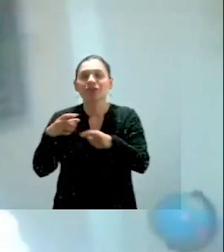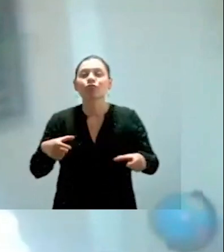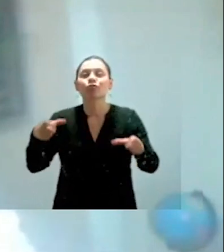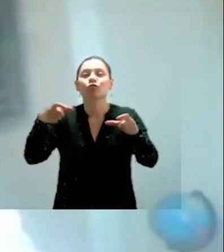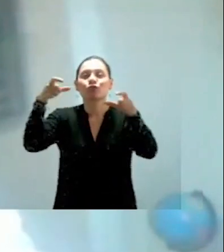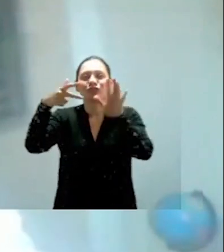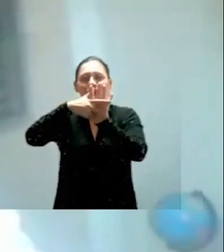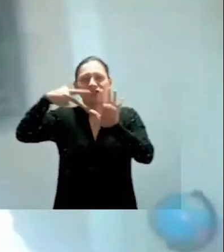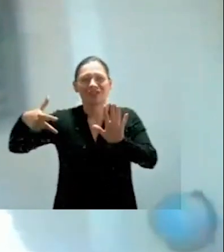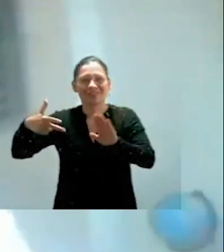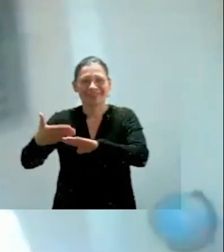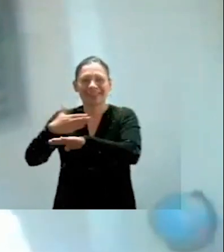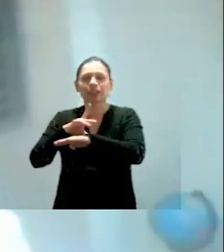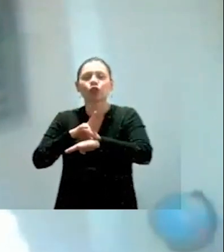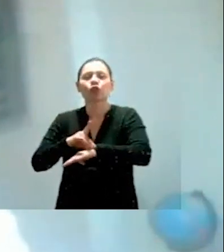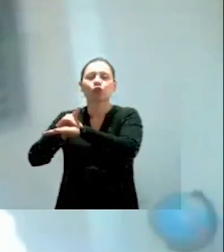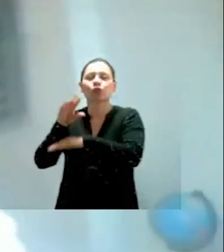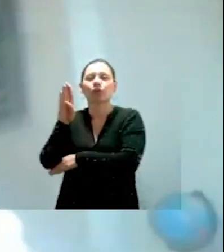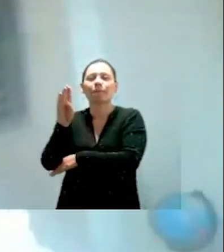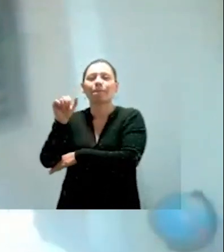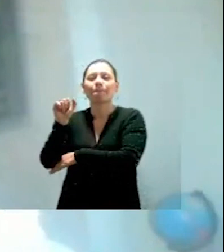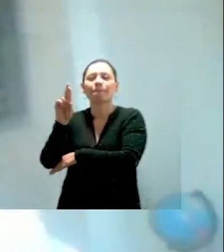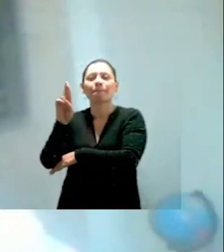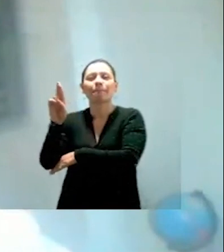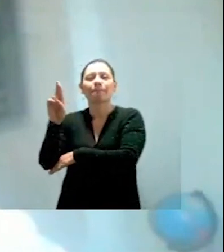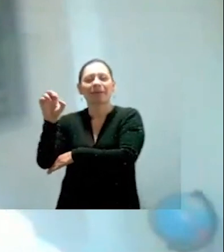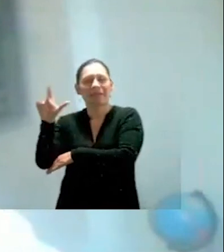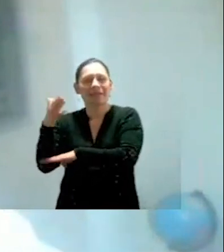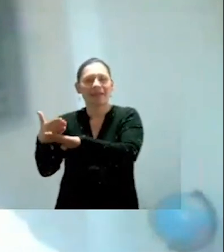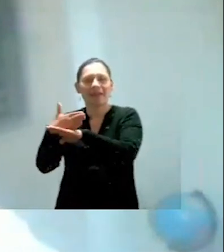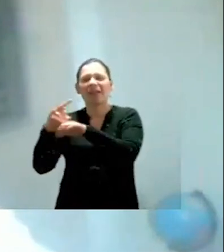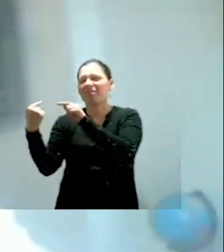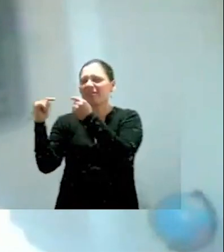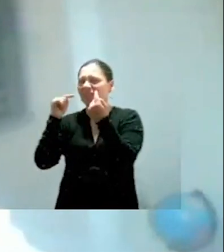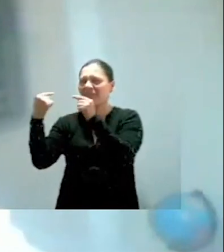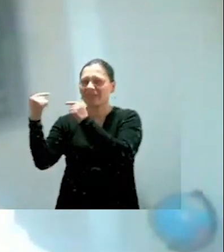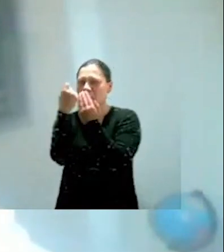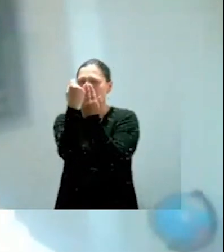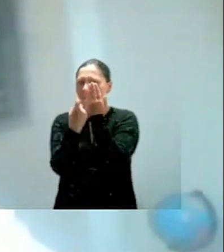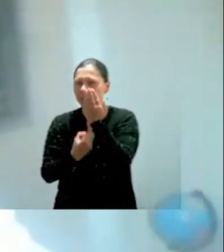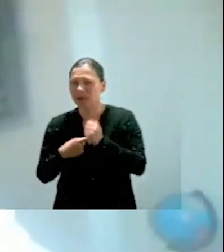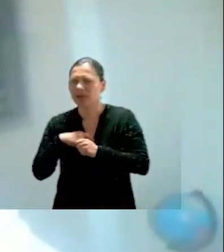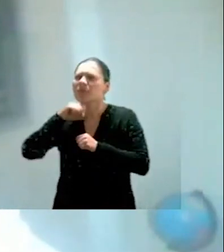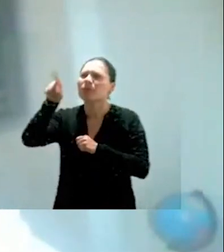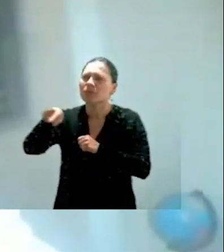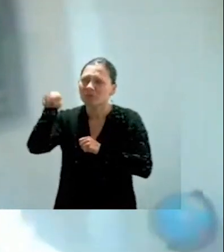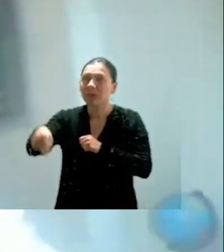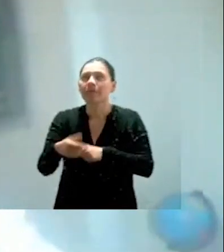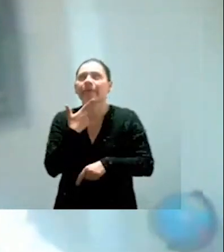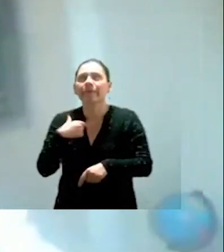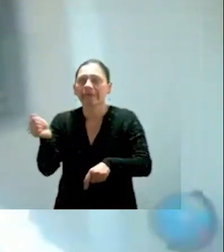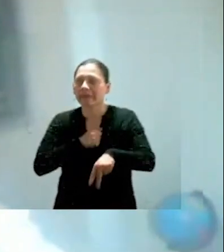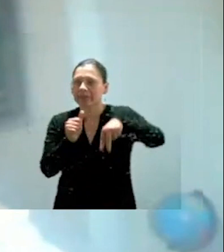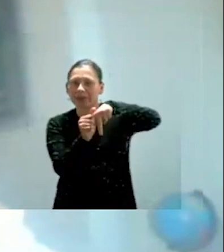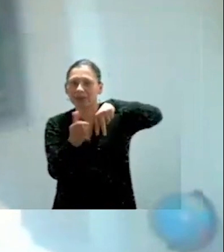acción de tutela, usted como está enamorada de la acción de tutela. Sí, yo sigo enamorada de la acción de tutela, pero como todos los amores,